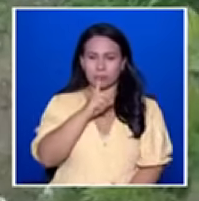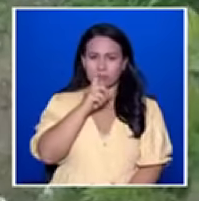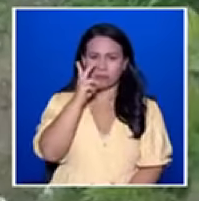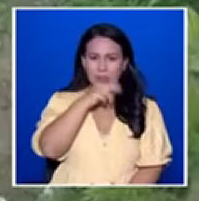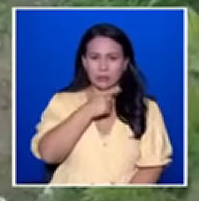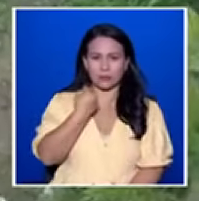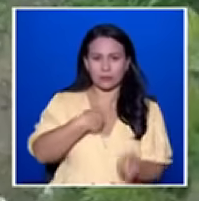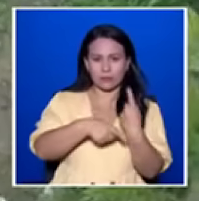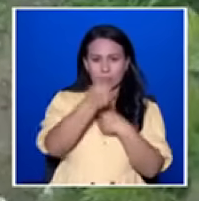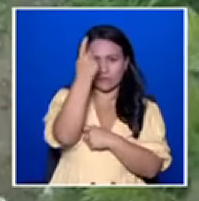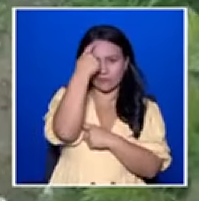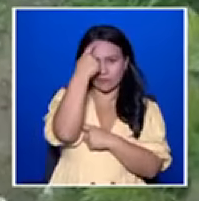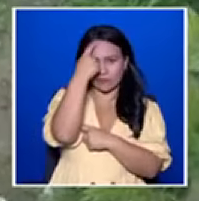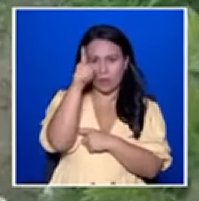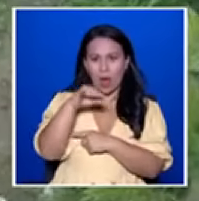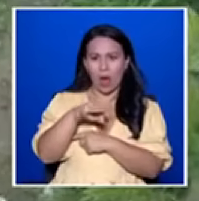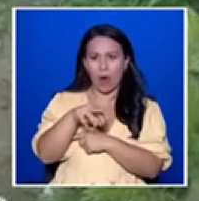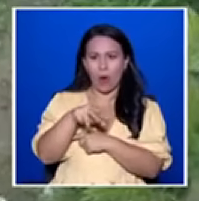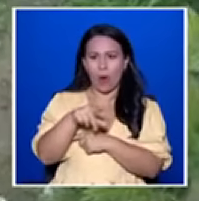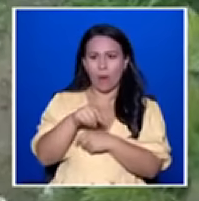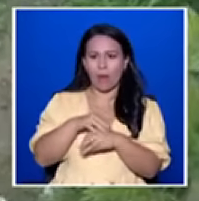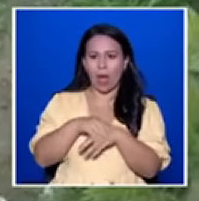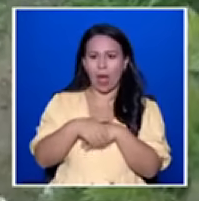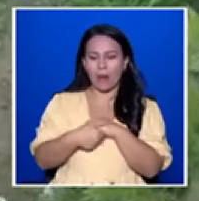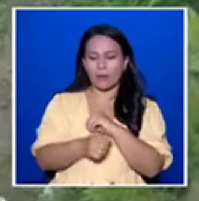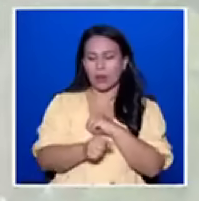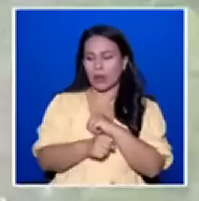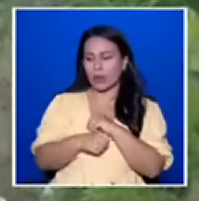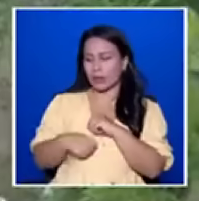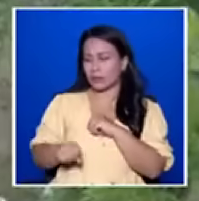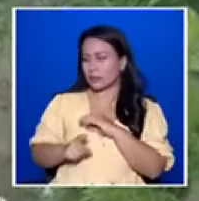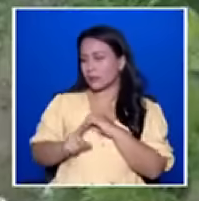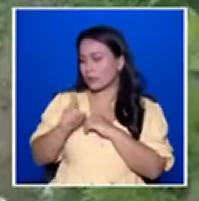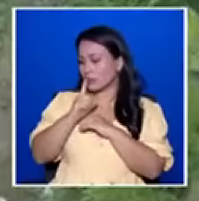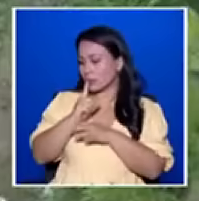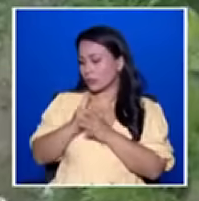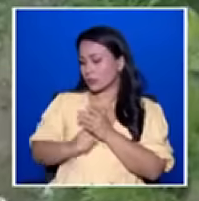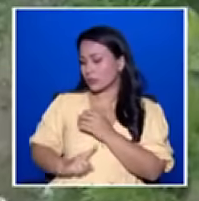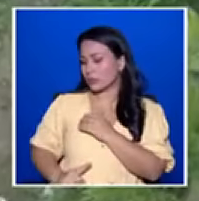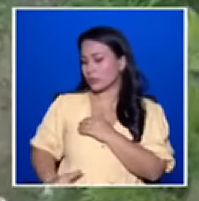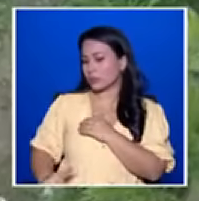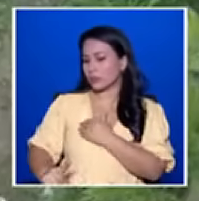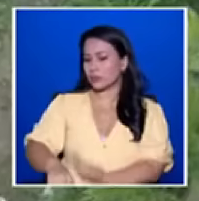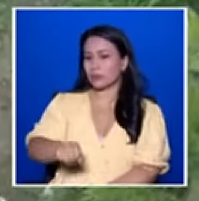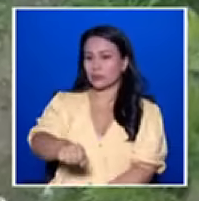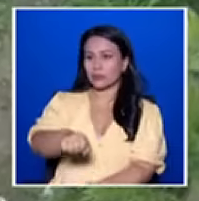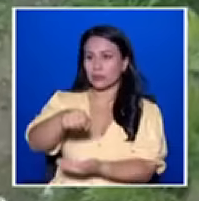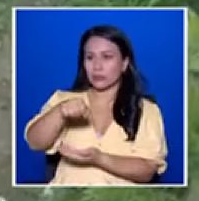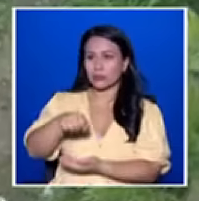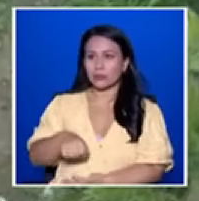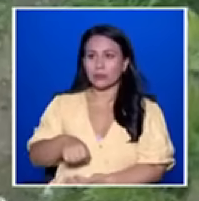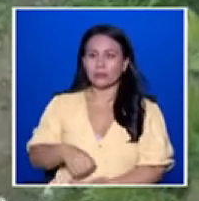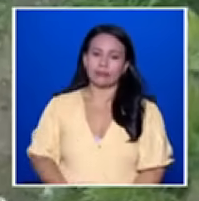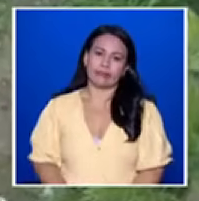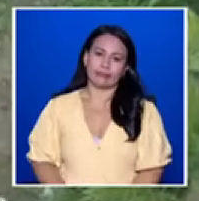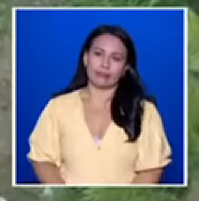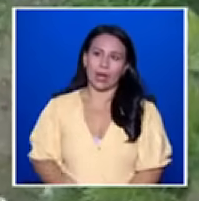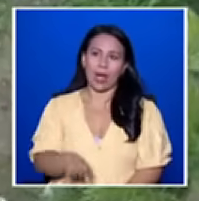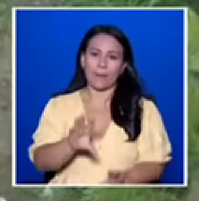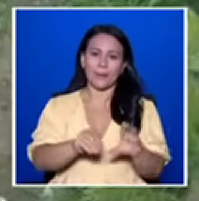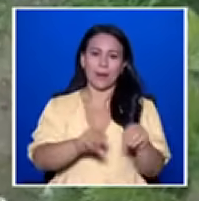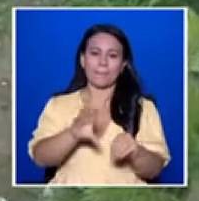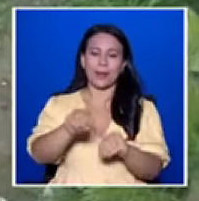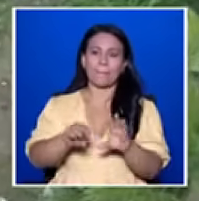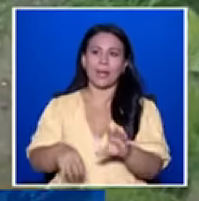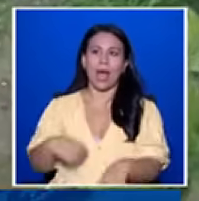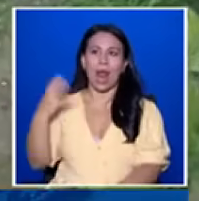el vehículo hasta que, bueno, logró abrir una de las puertas, ingresa. Ahí está el momento que él ya ingresa a quitar pues los objetos que